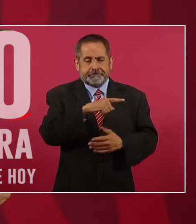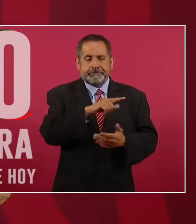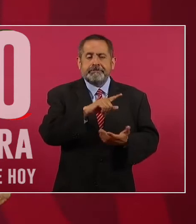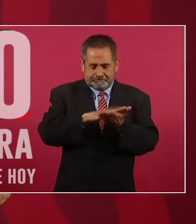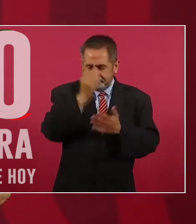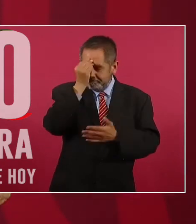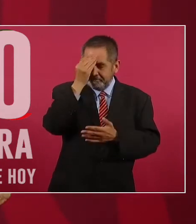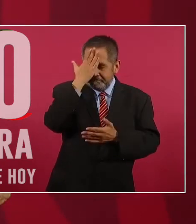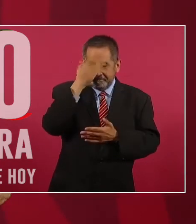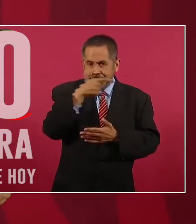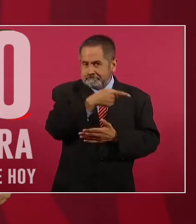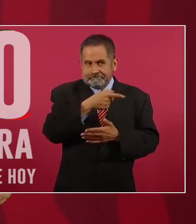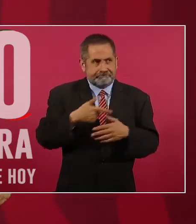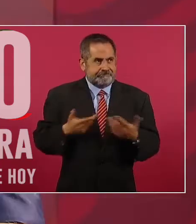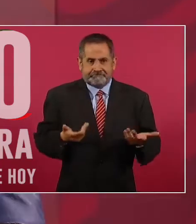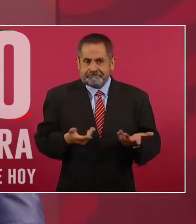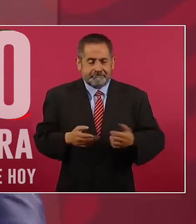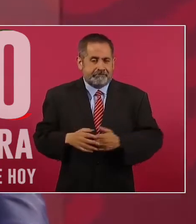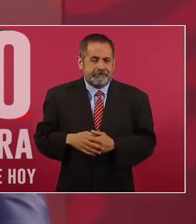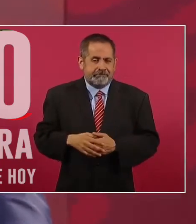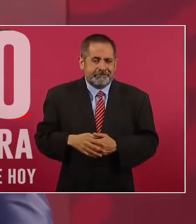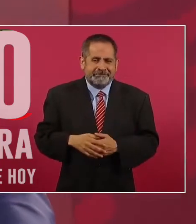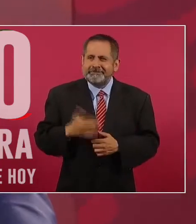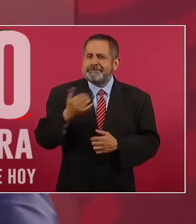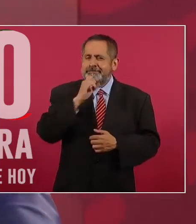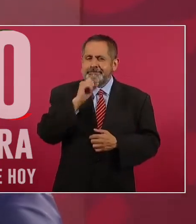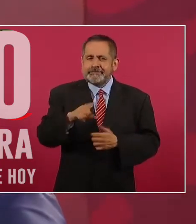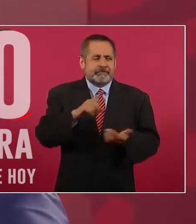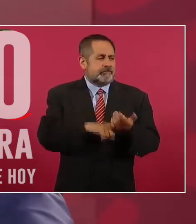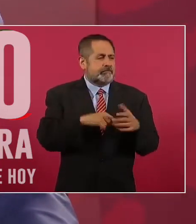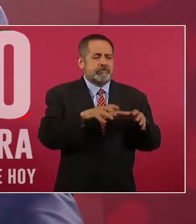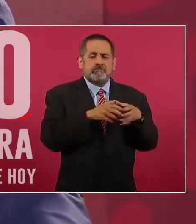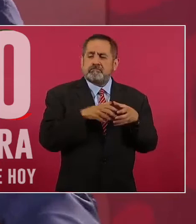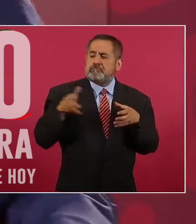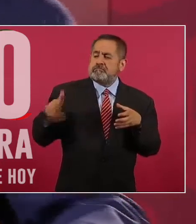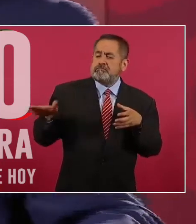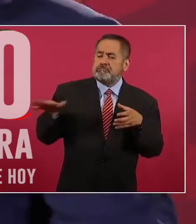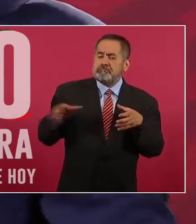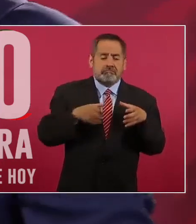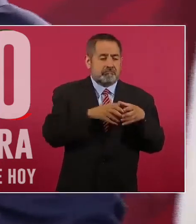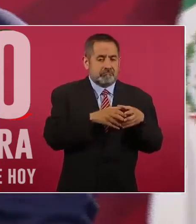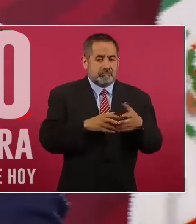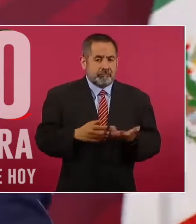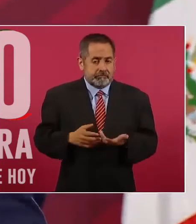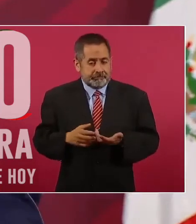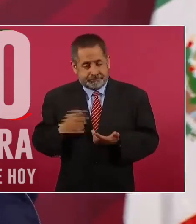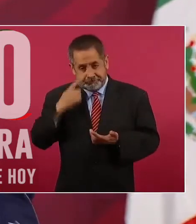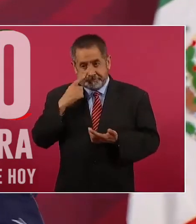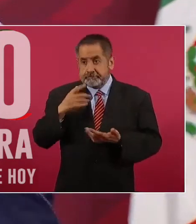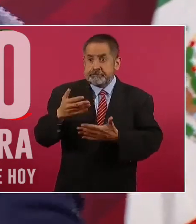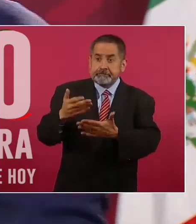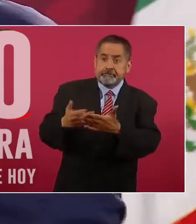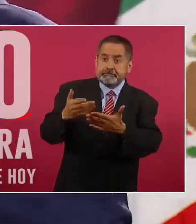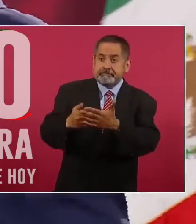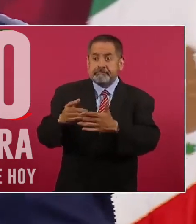dogmatismo y además por su clasismo, porque donde faltan más